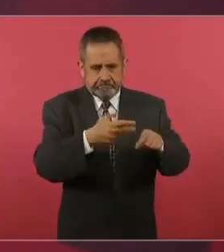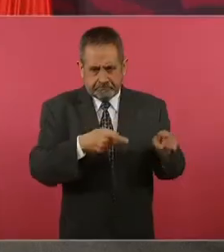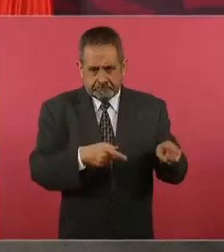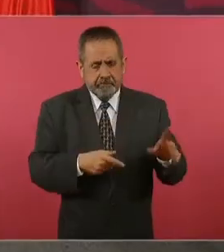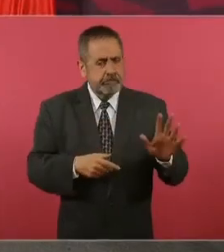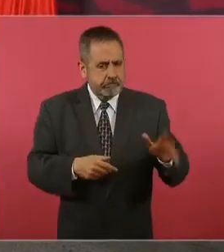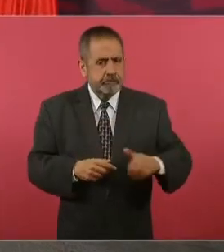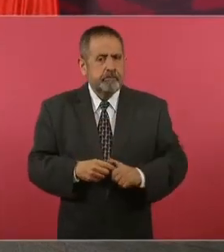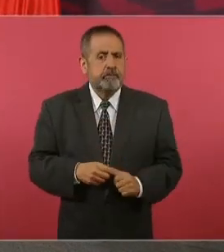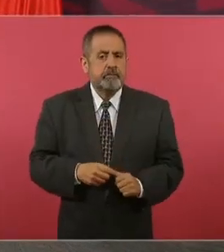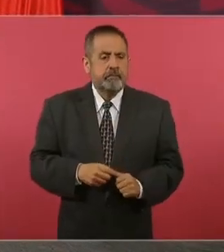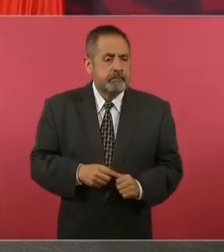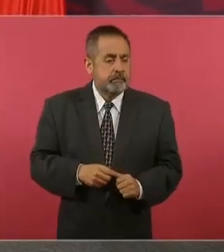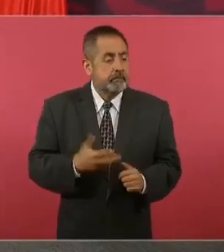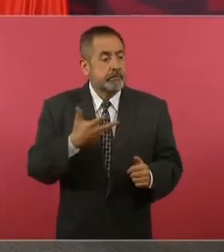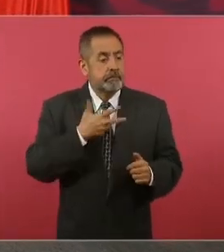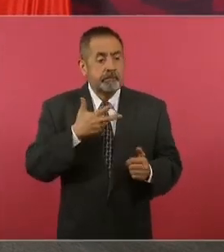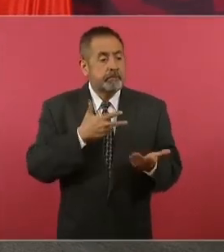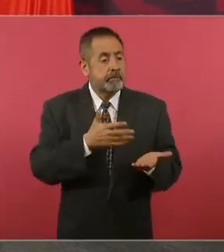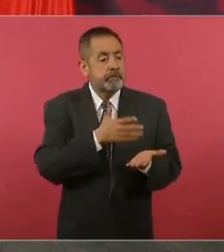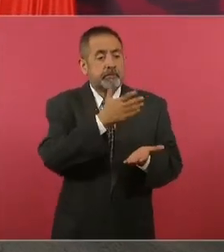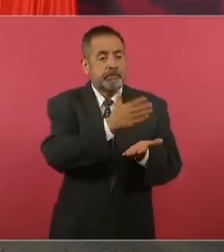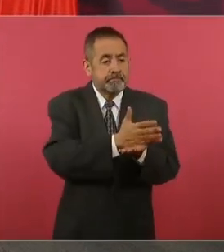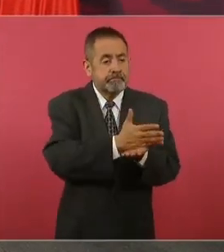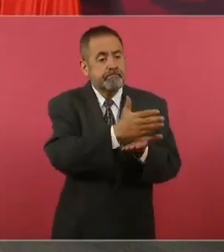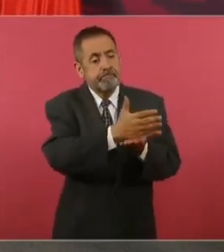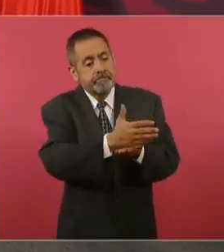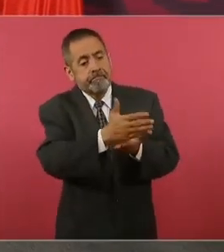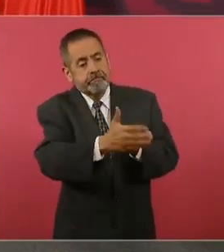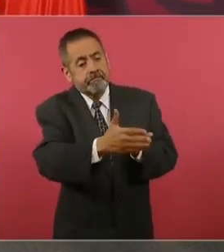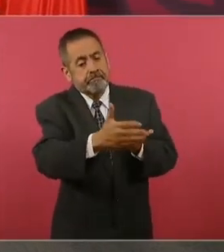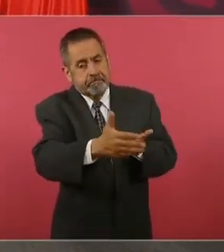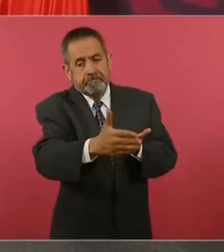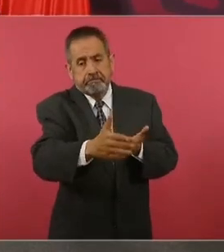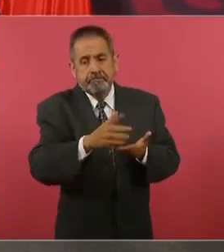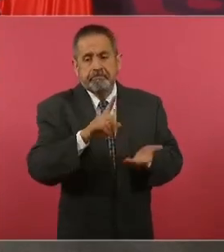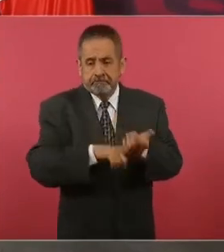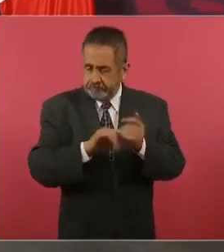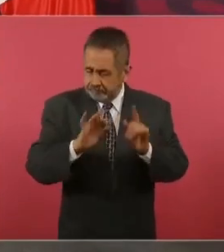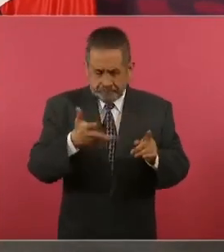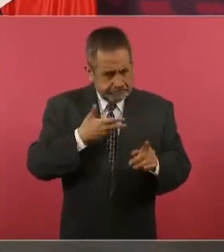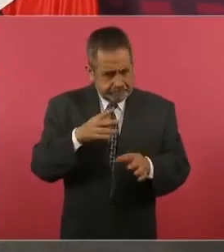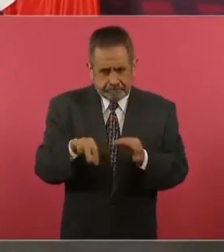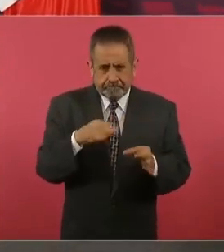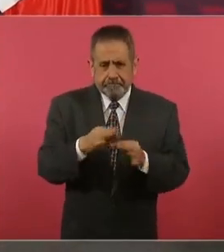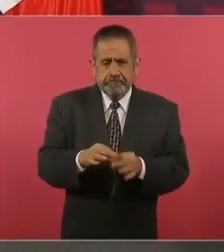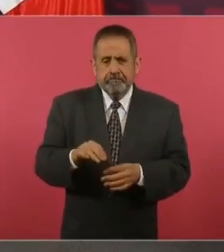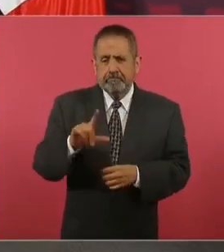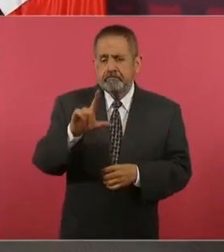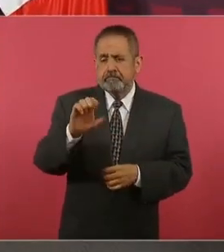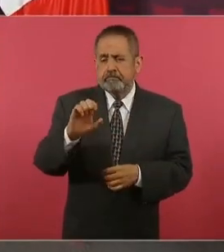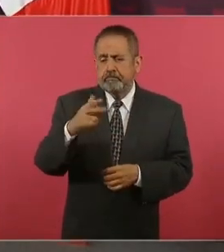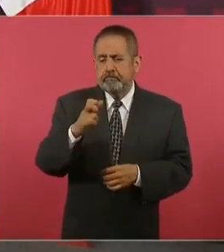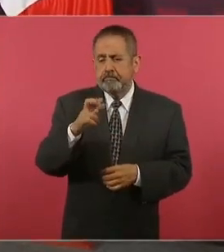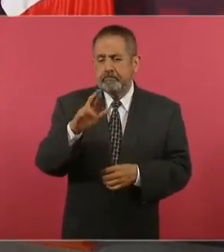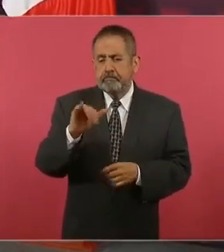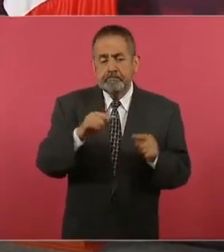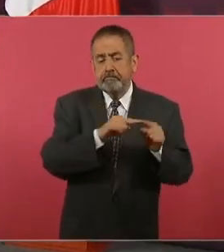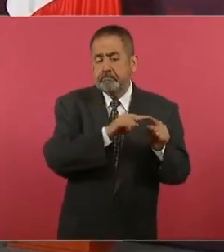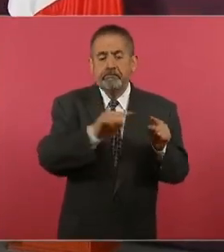y se tienen las estaciones y la infraestructura de lechería a